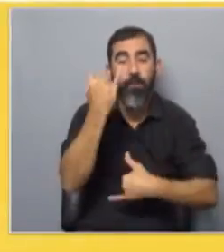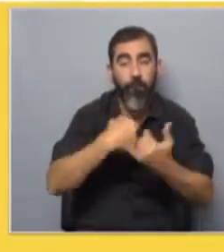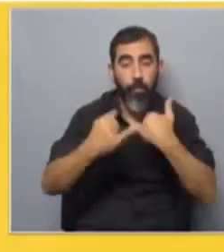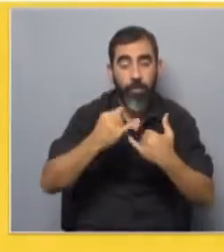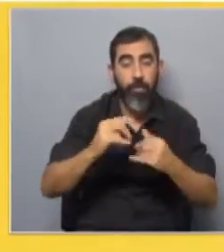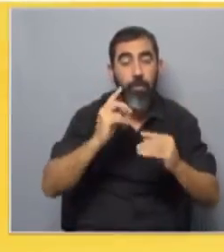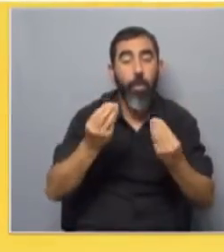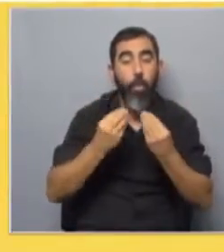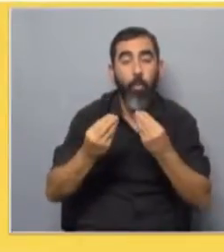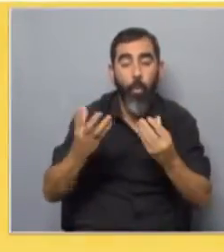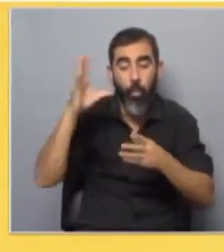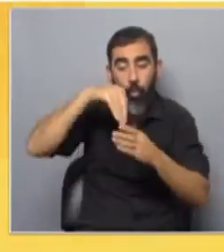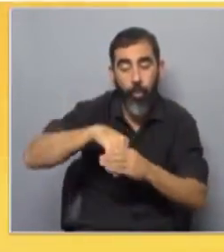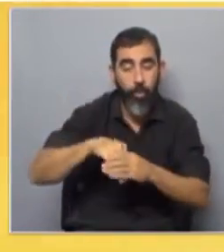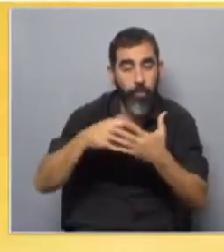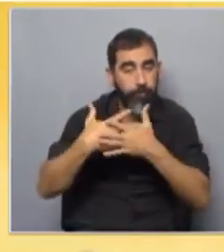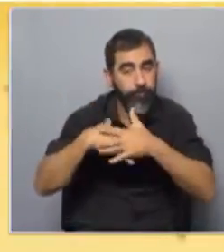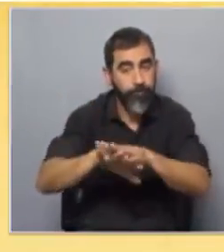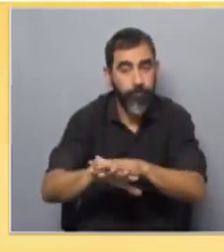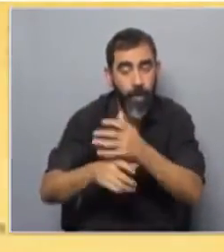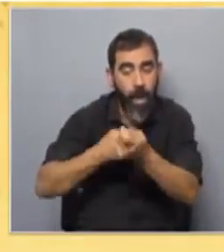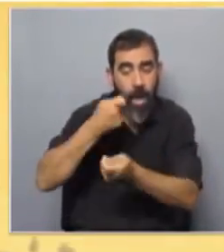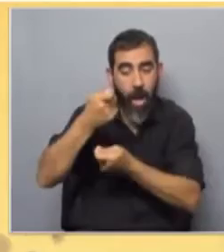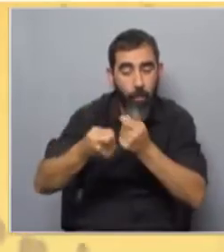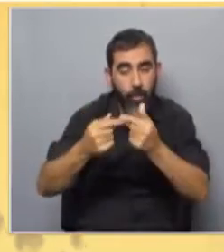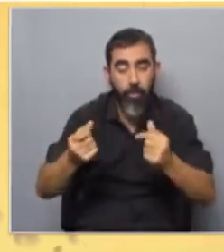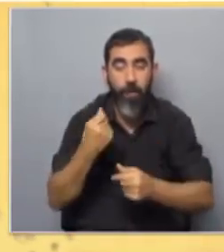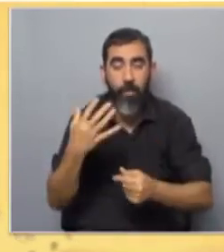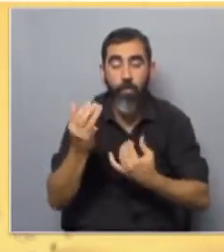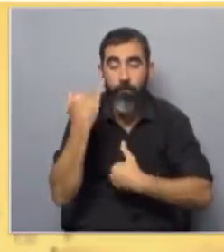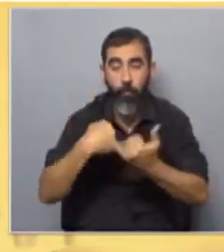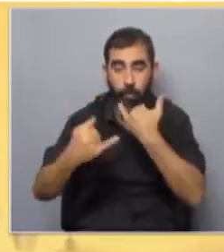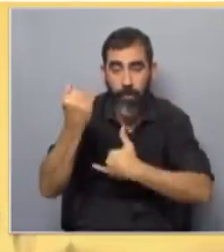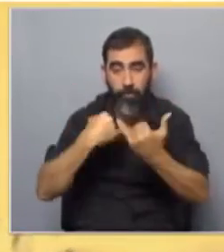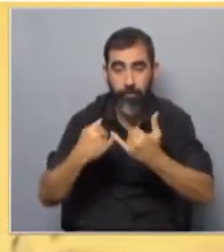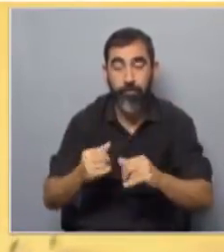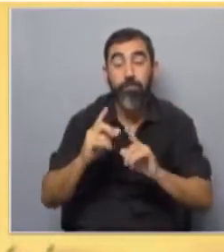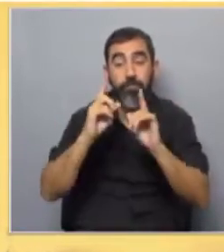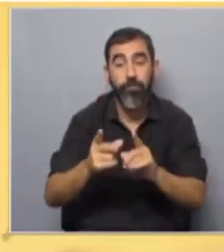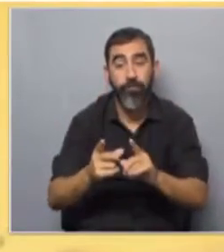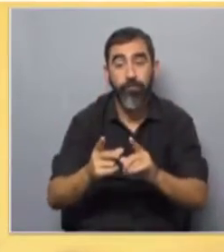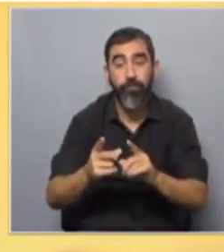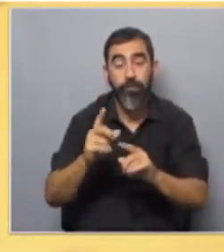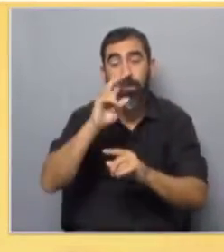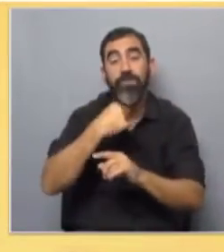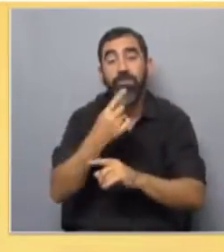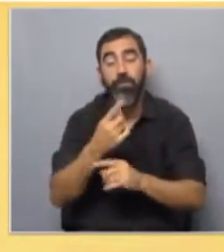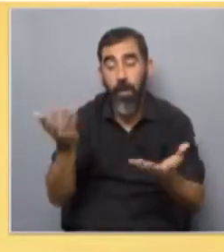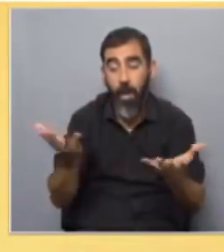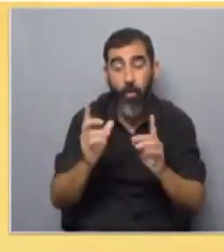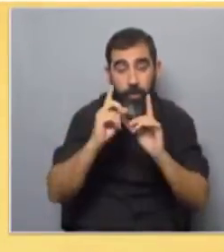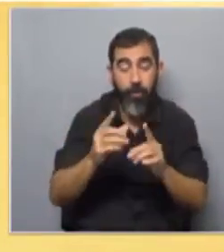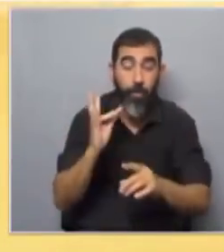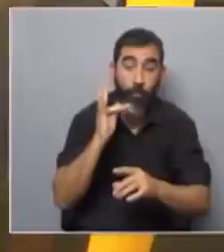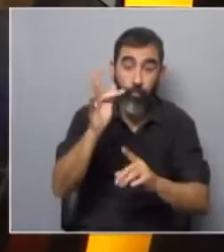información, sino como un artefacto más que nos puede aportar valiosa información y también de utilidad para el presente y para